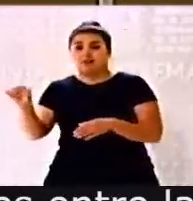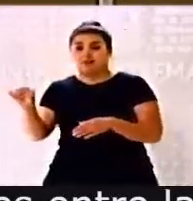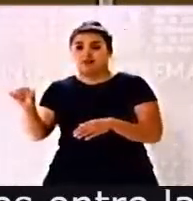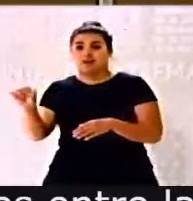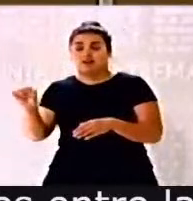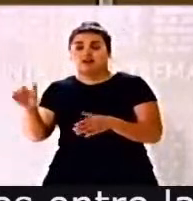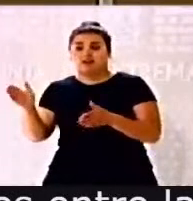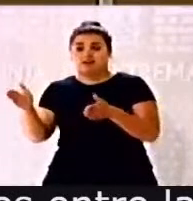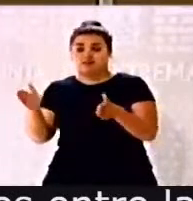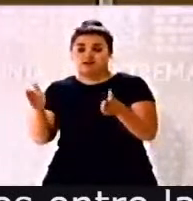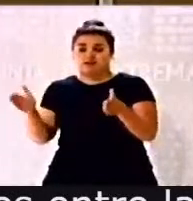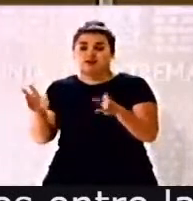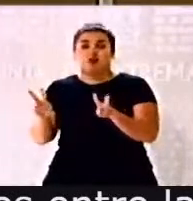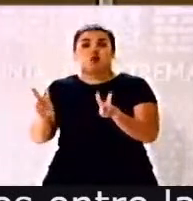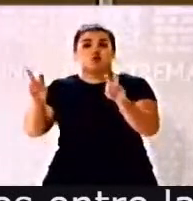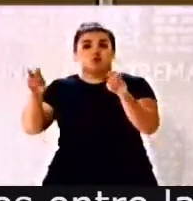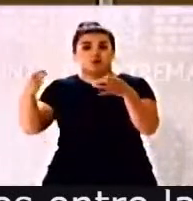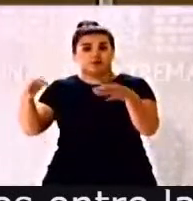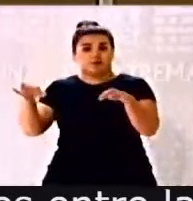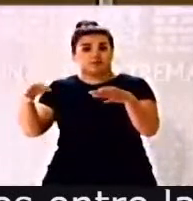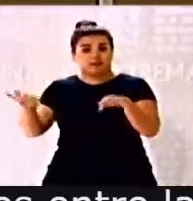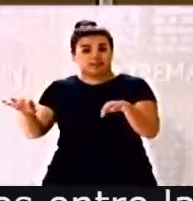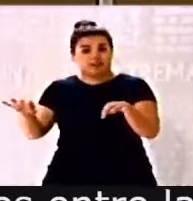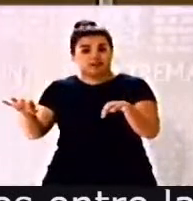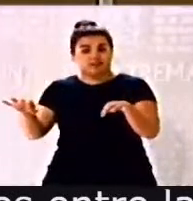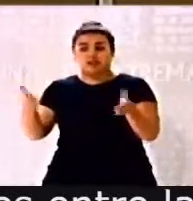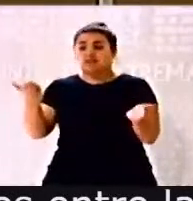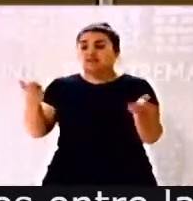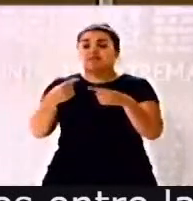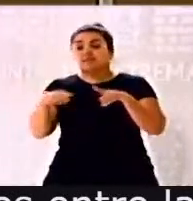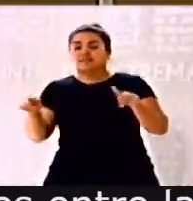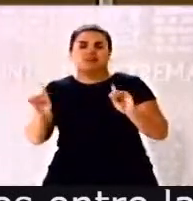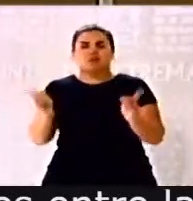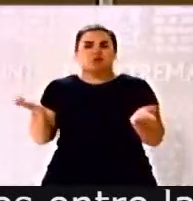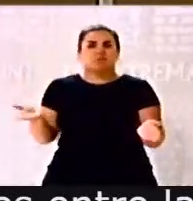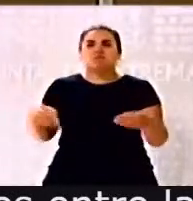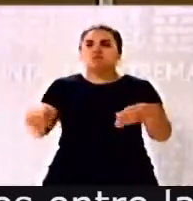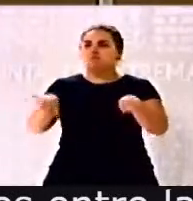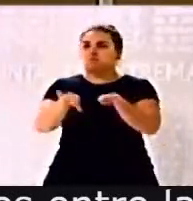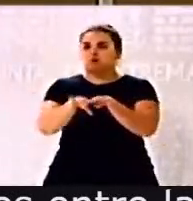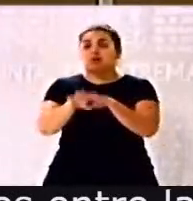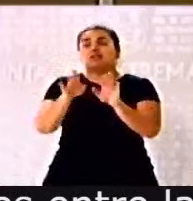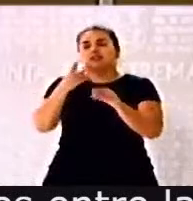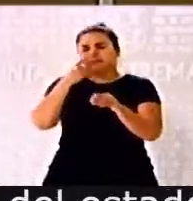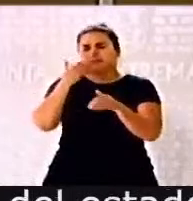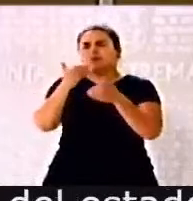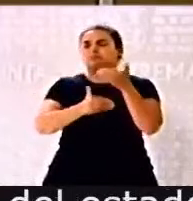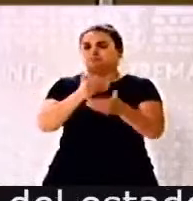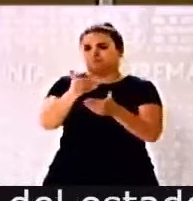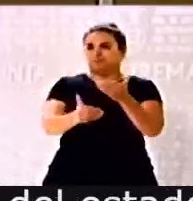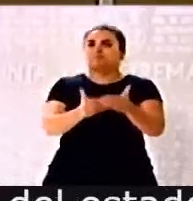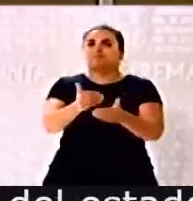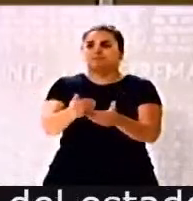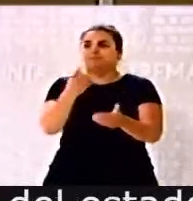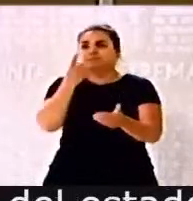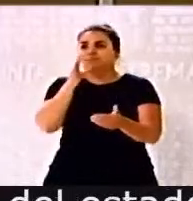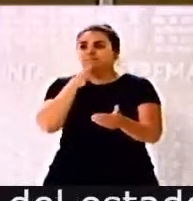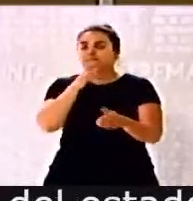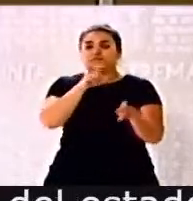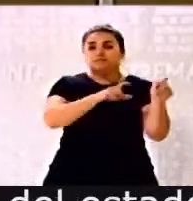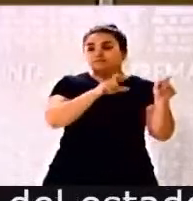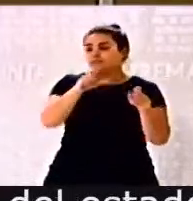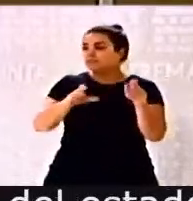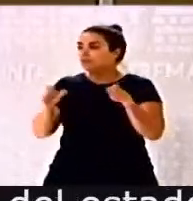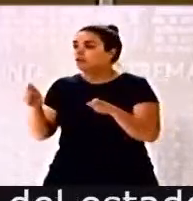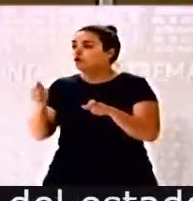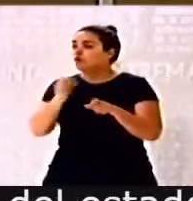del estado de nueva normalidad. Esto lo tendremos que ir viendo dado que la población y